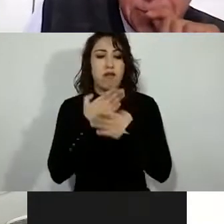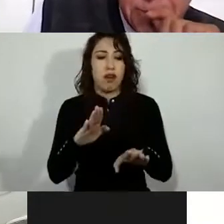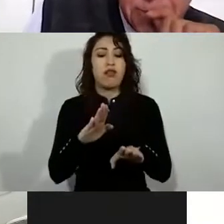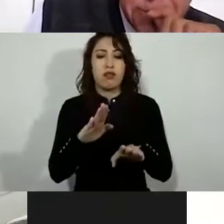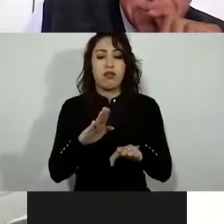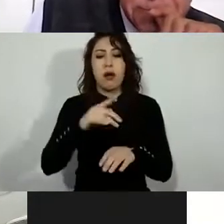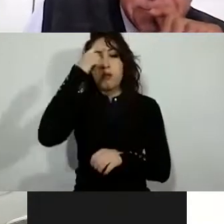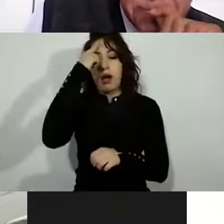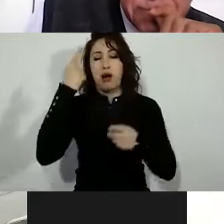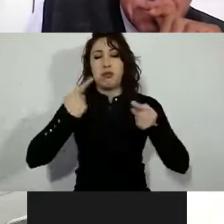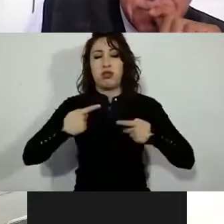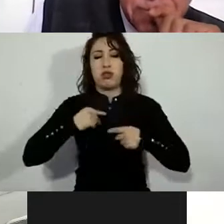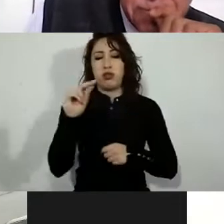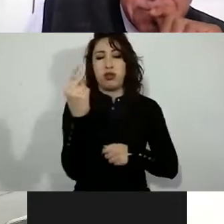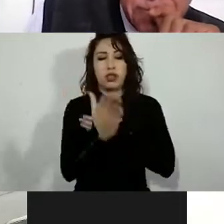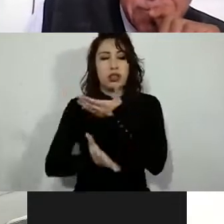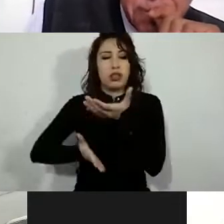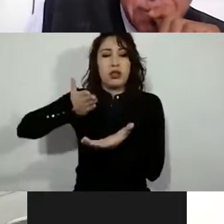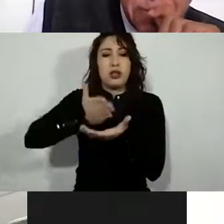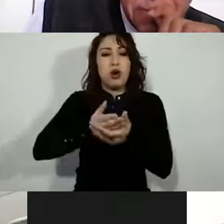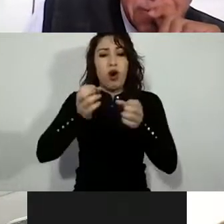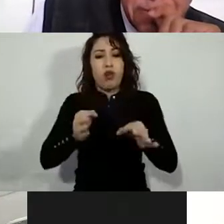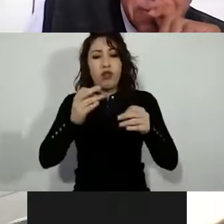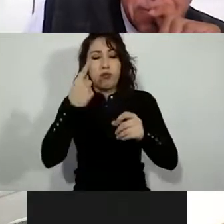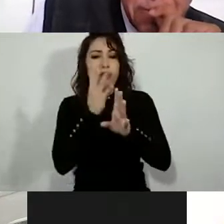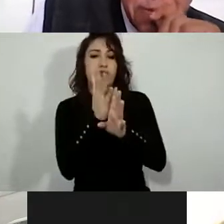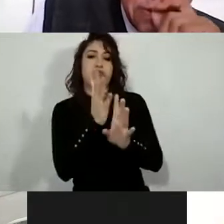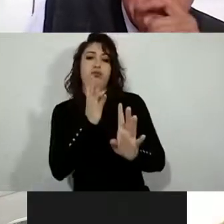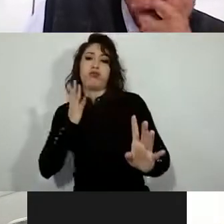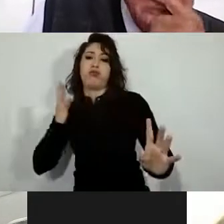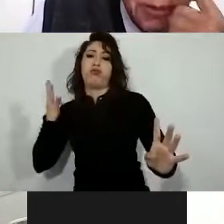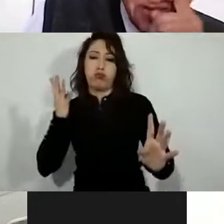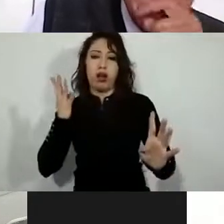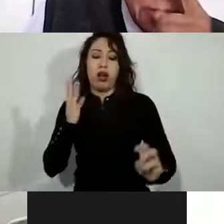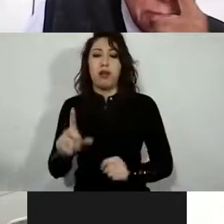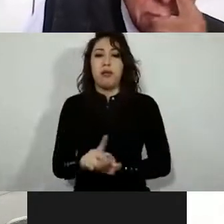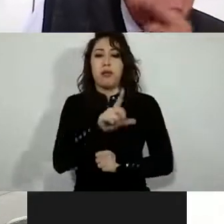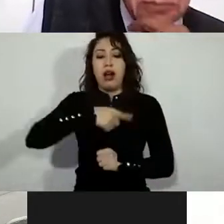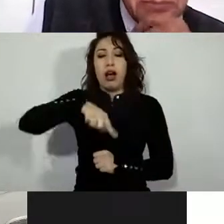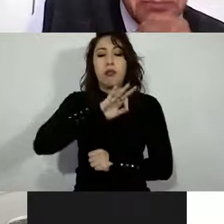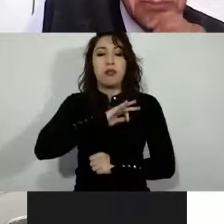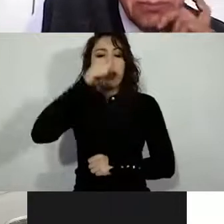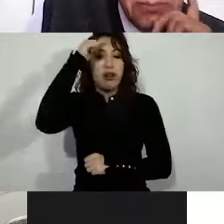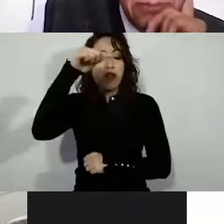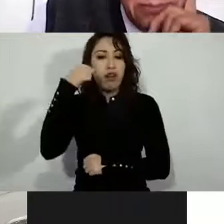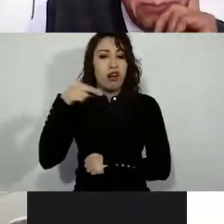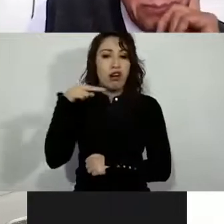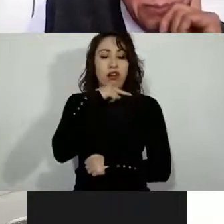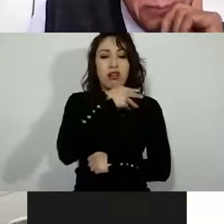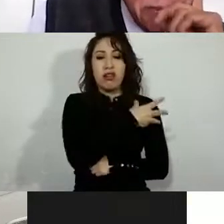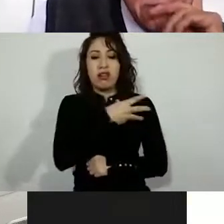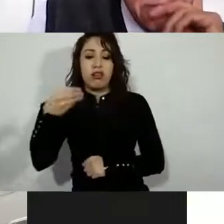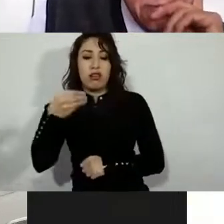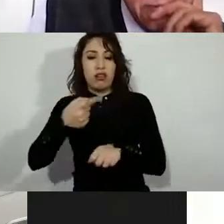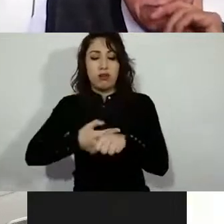si pudiera darse el efecto de contagiarse por esta